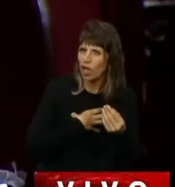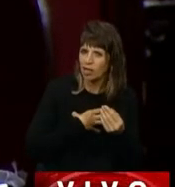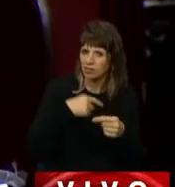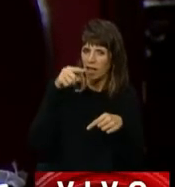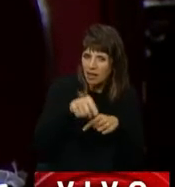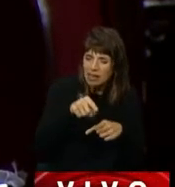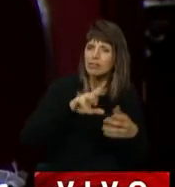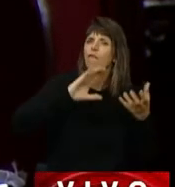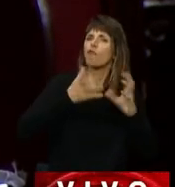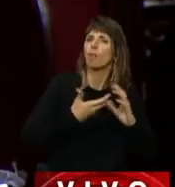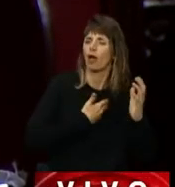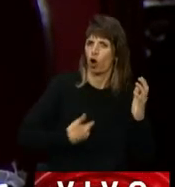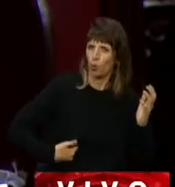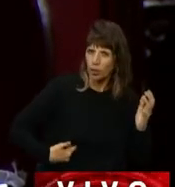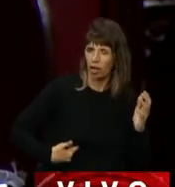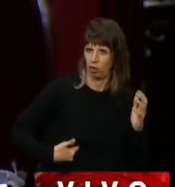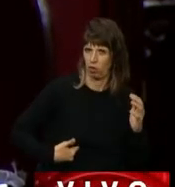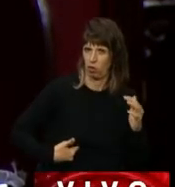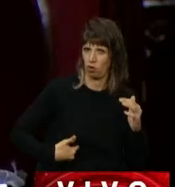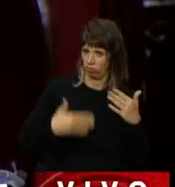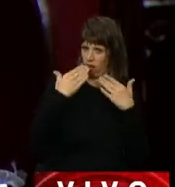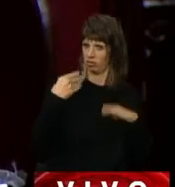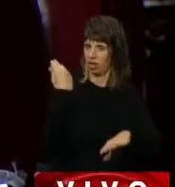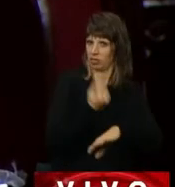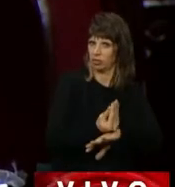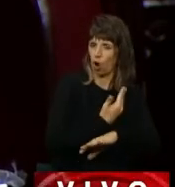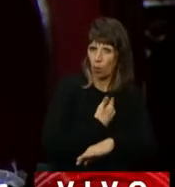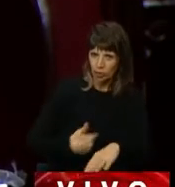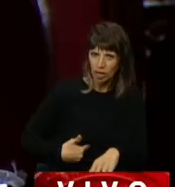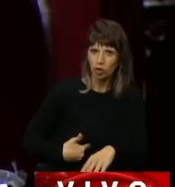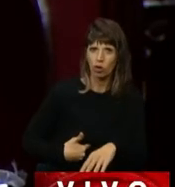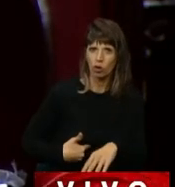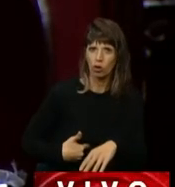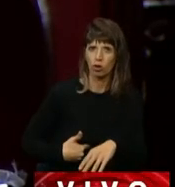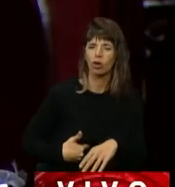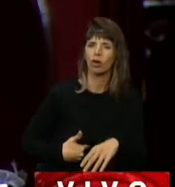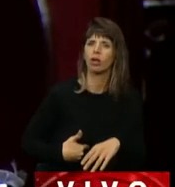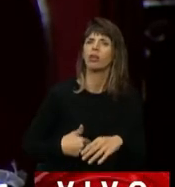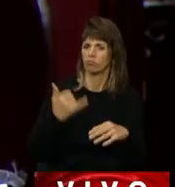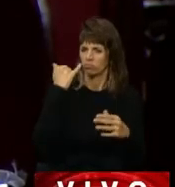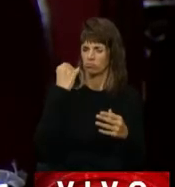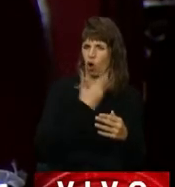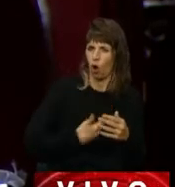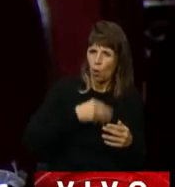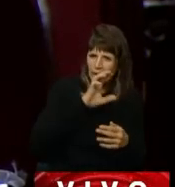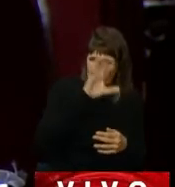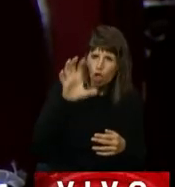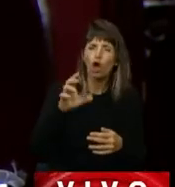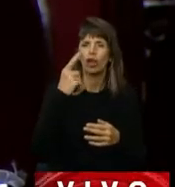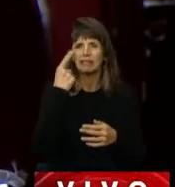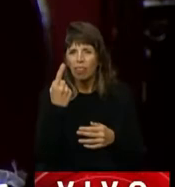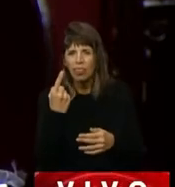en este formato que nos ha llevado y nos ha traído hasta acá, y que han puesto a gobernadores, a intendentes,